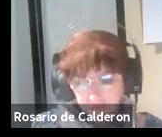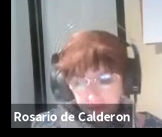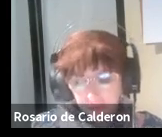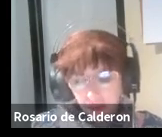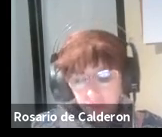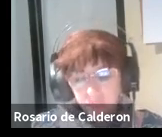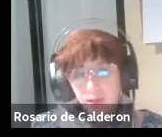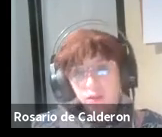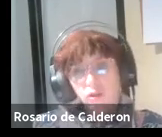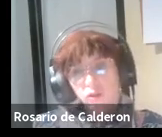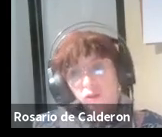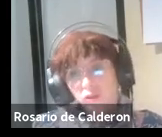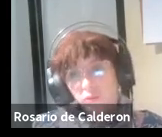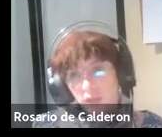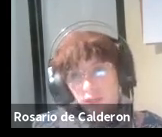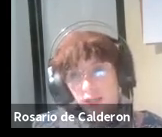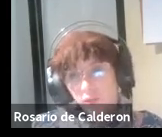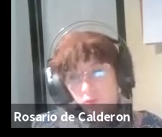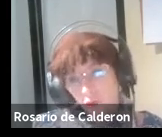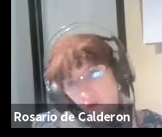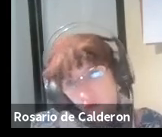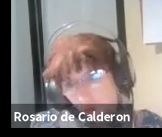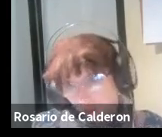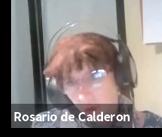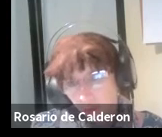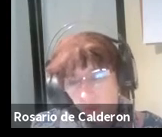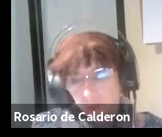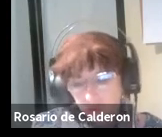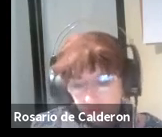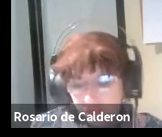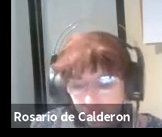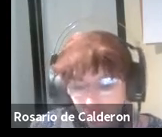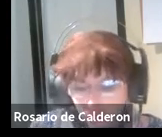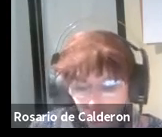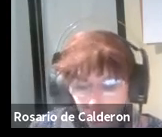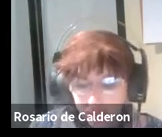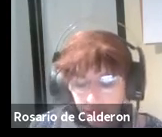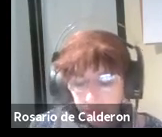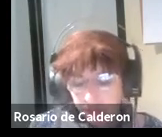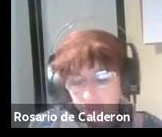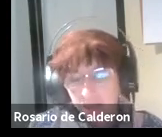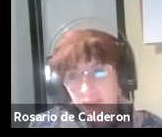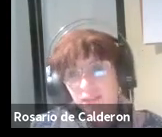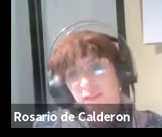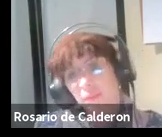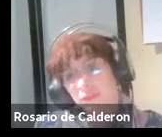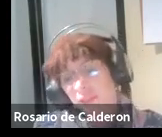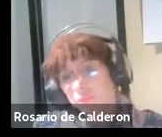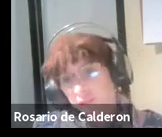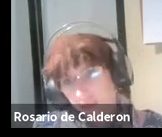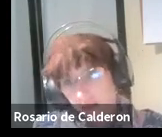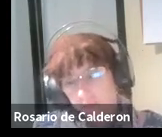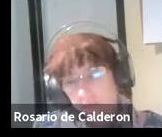psíquica nosotros hemos agregado no nosotros lo hemos visto y se ha hablado de una discapacidad más que la discapacidad